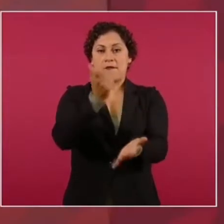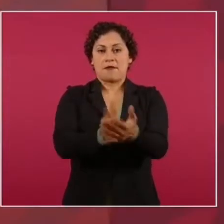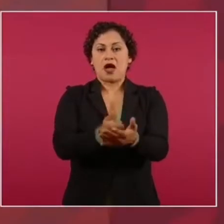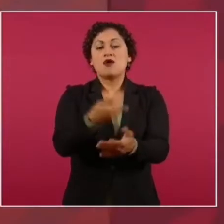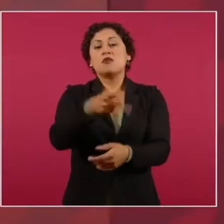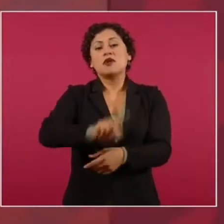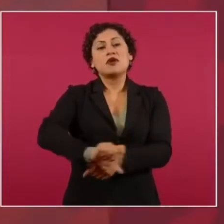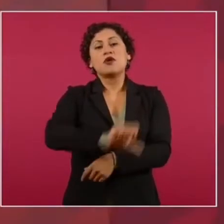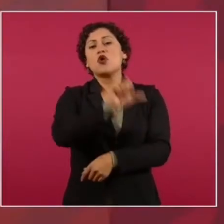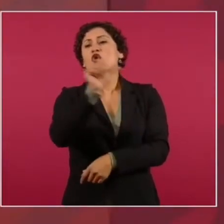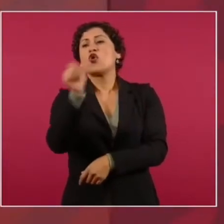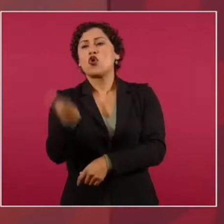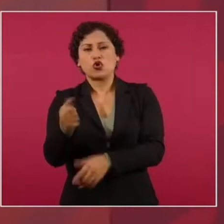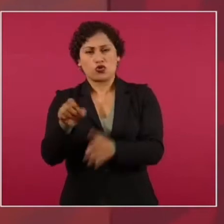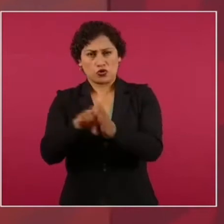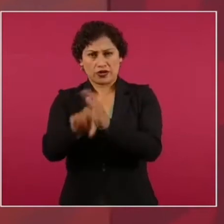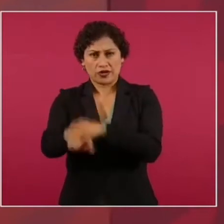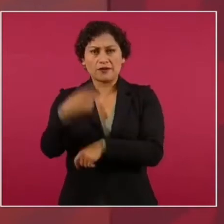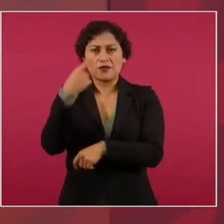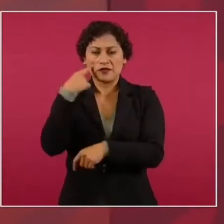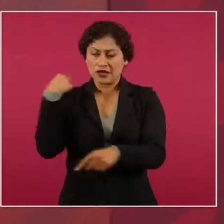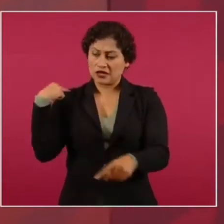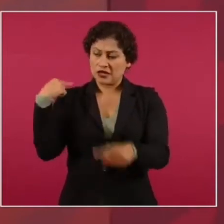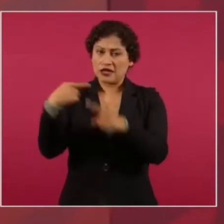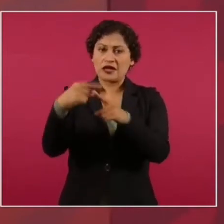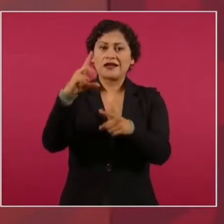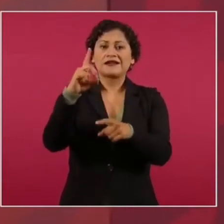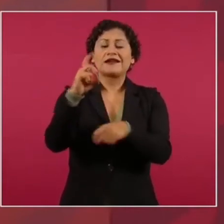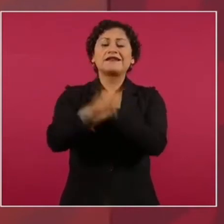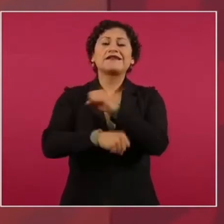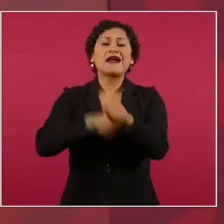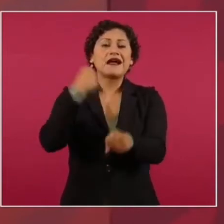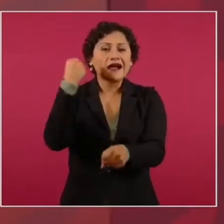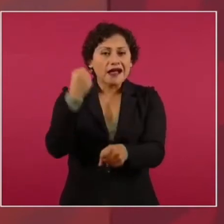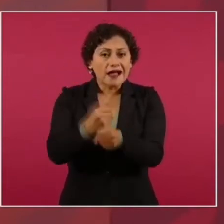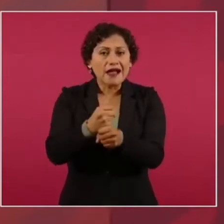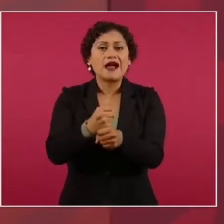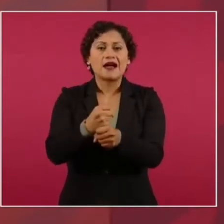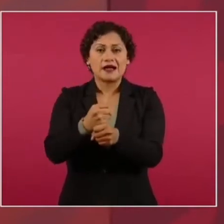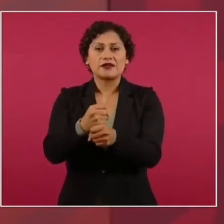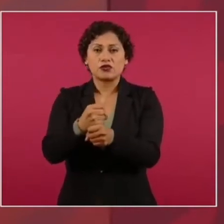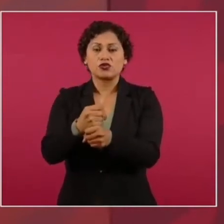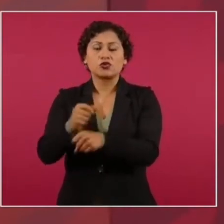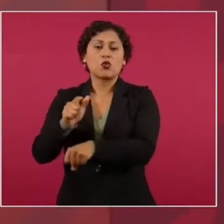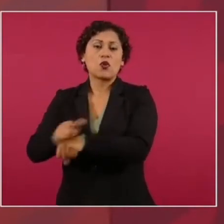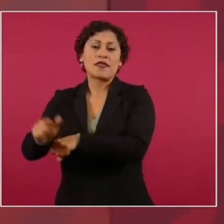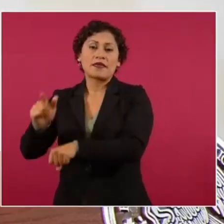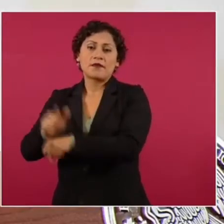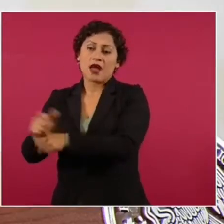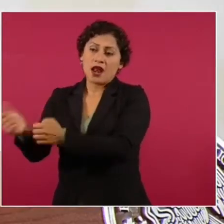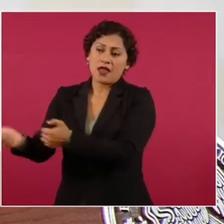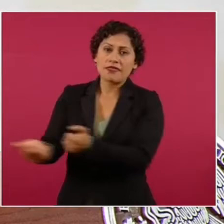ejemplos. Llevan 30 años metiendo ganado por Guatemala,